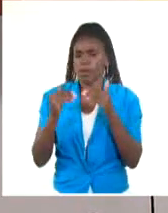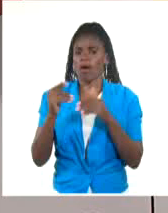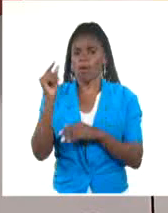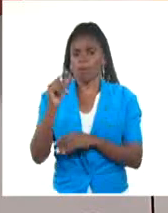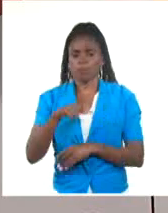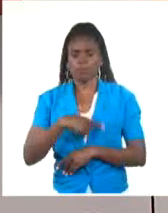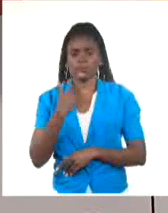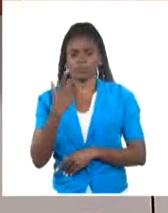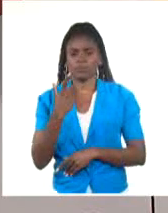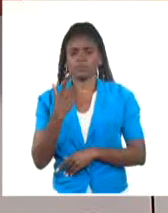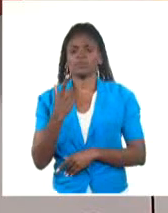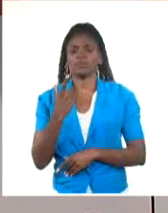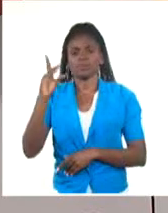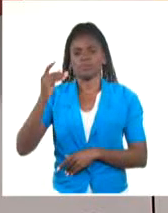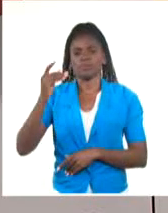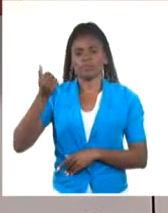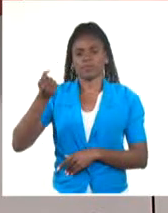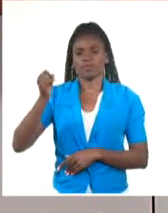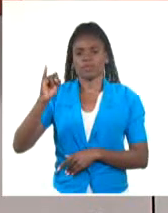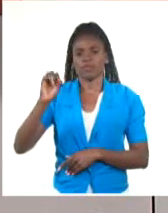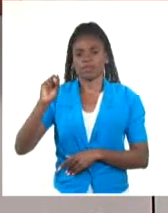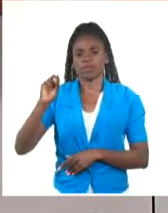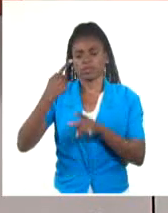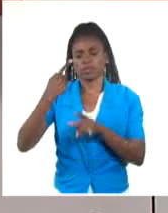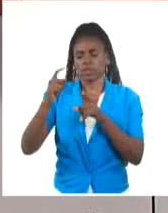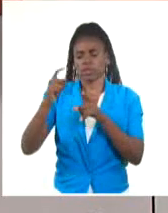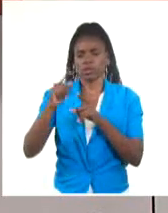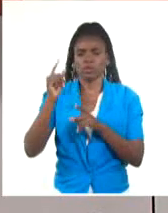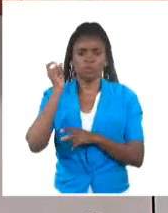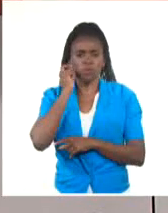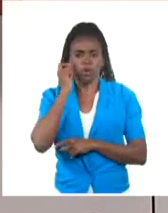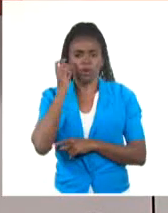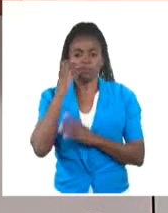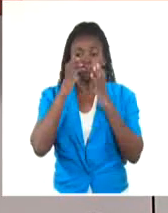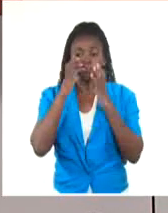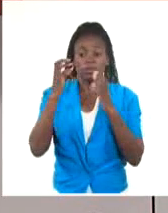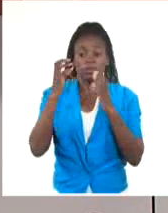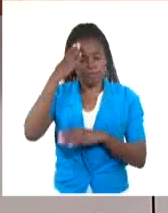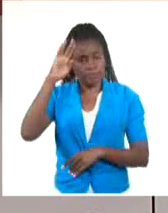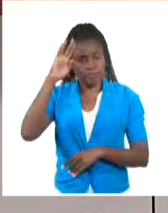como Daisy Granados y Mirta Ibarra, entre otras reconocidas mujeres de